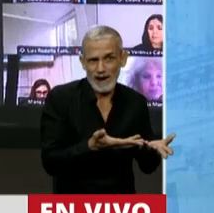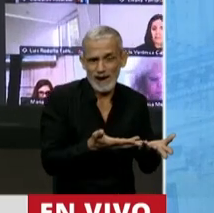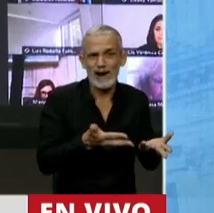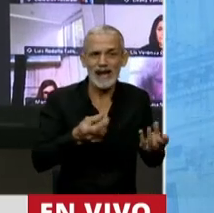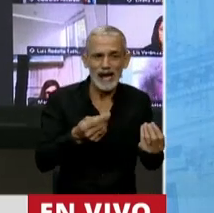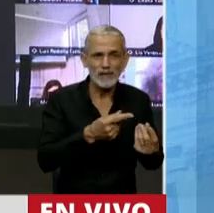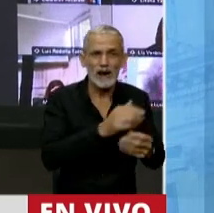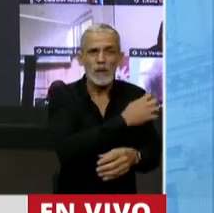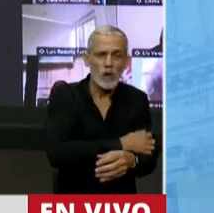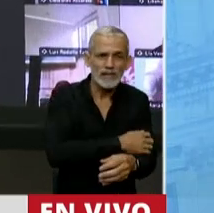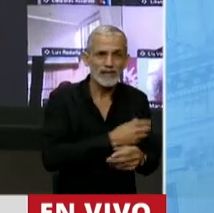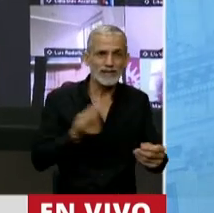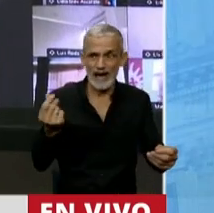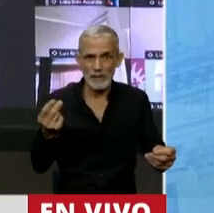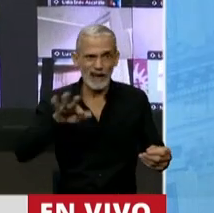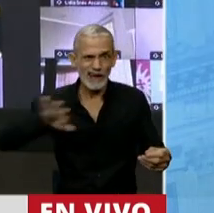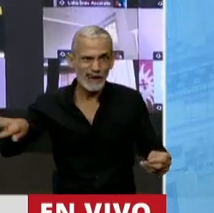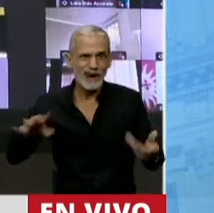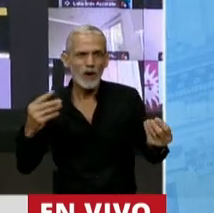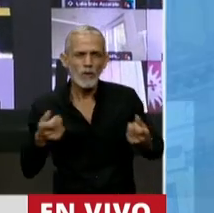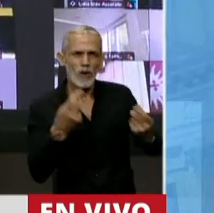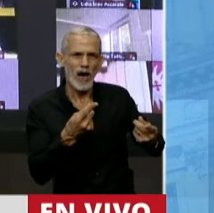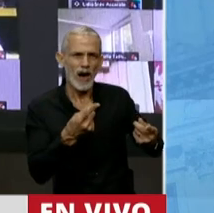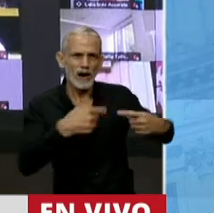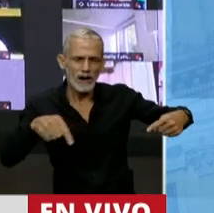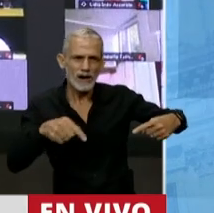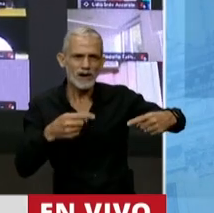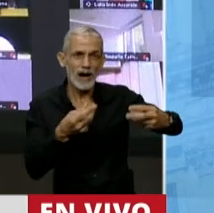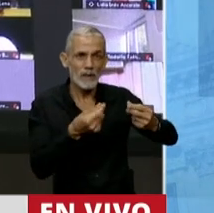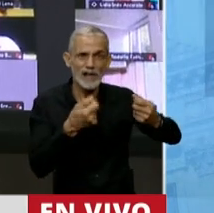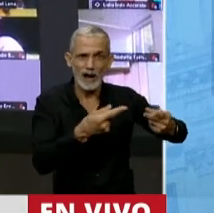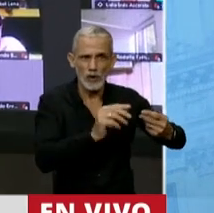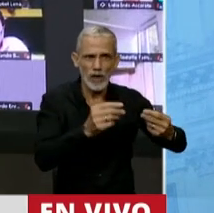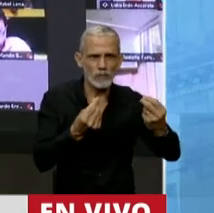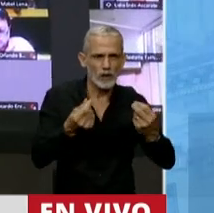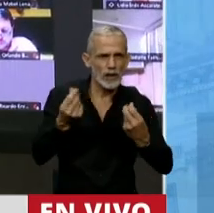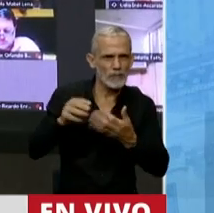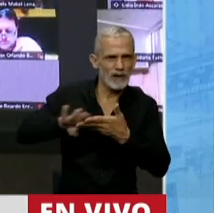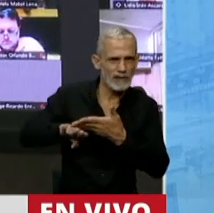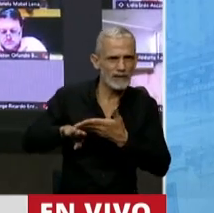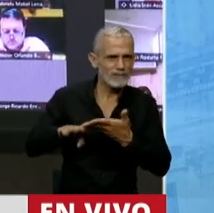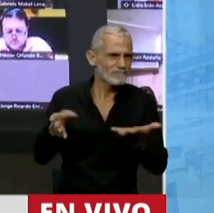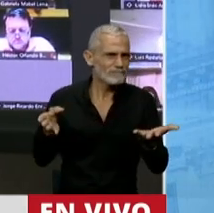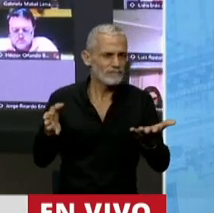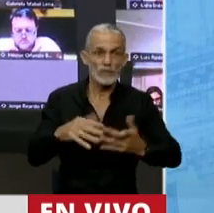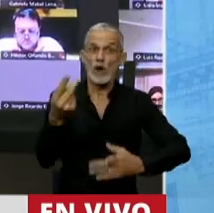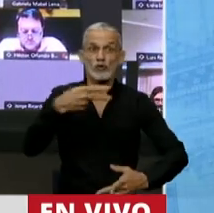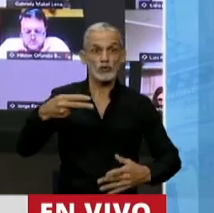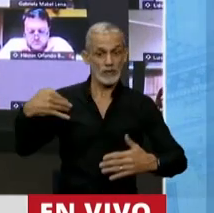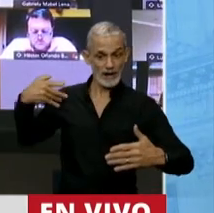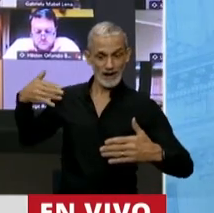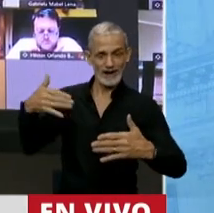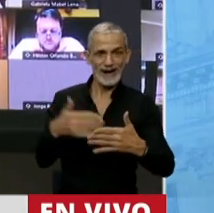puede sacar a los pobres de la pobreza erradicando el elemento necesario para sacarlos de ella. Dos semanas